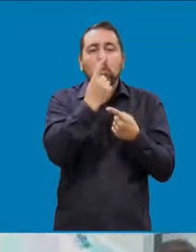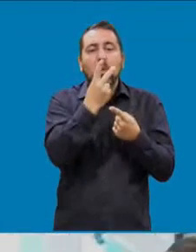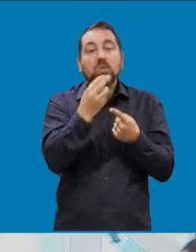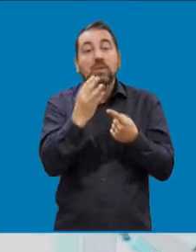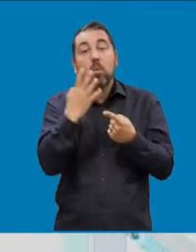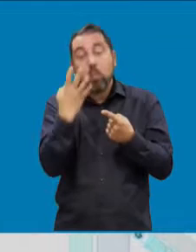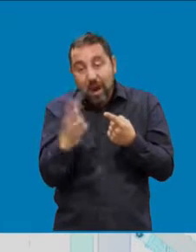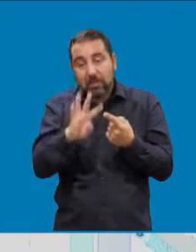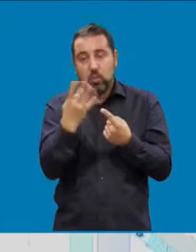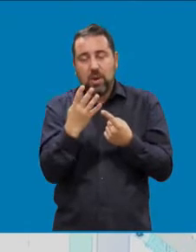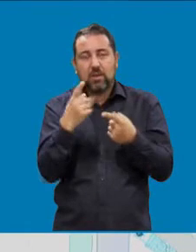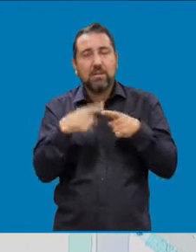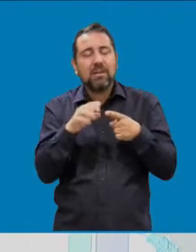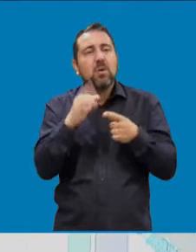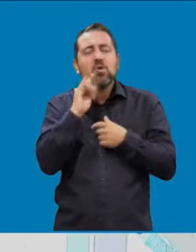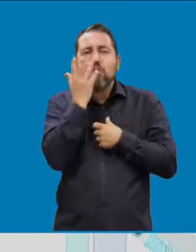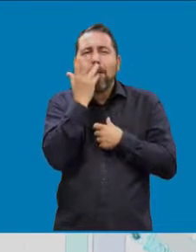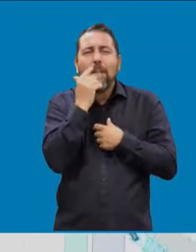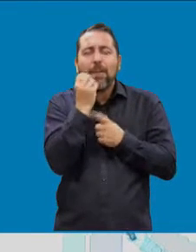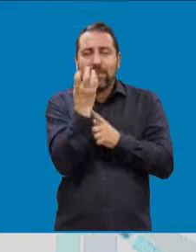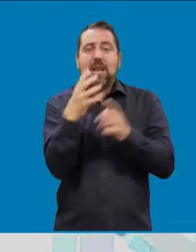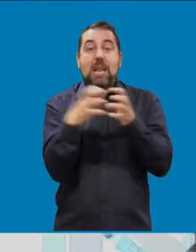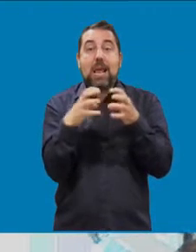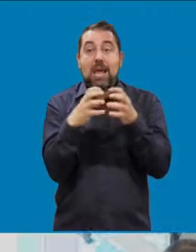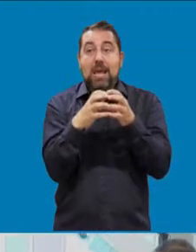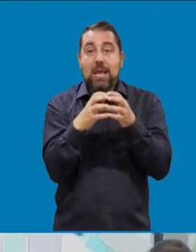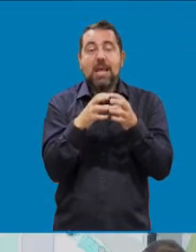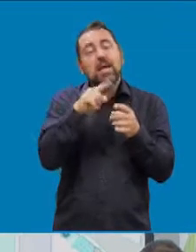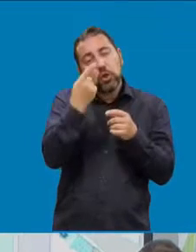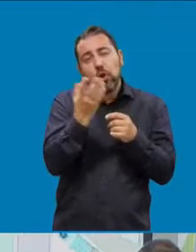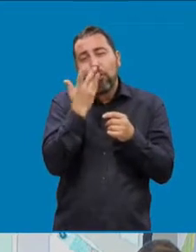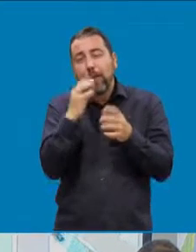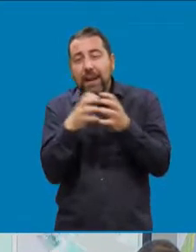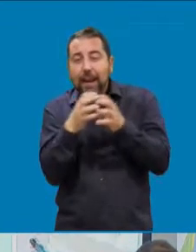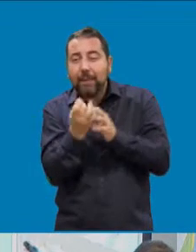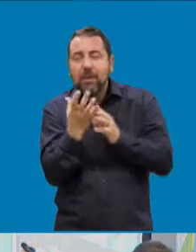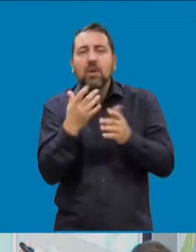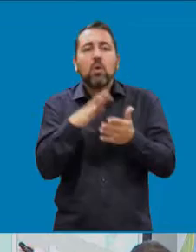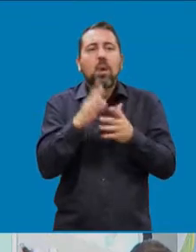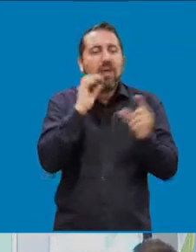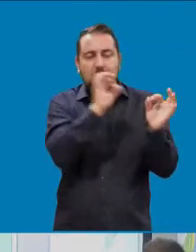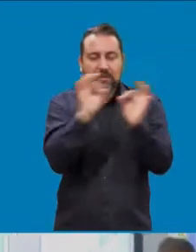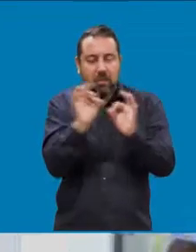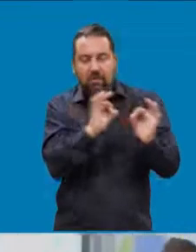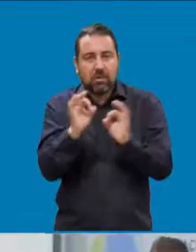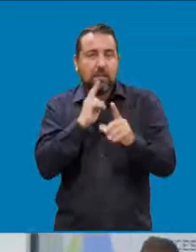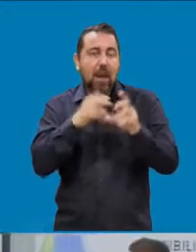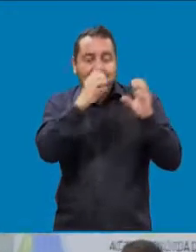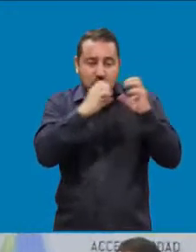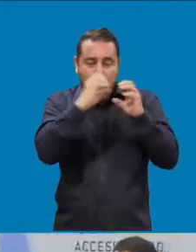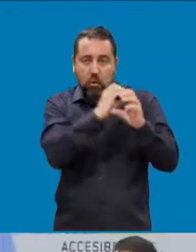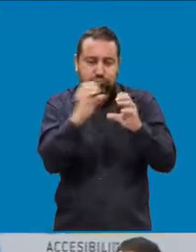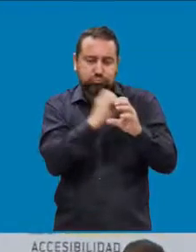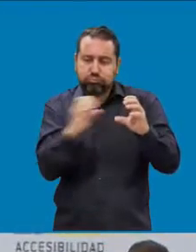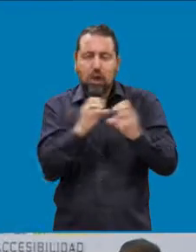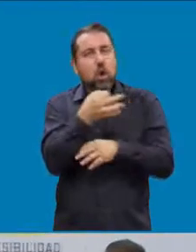aquí, bueno, se lee mal, pero está marcando el 1, 2, 3, el cuarto elemento con un colorcito naranja, y ahí con otro colorcito naranja también. Es decir, se